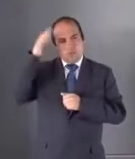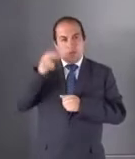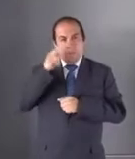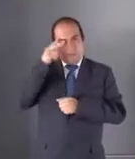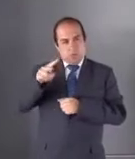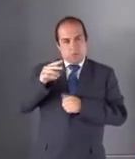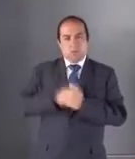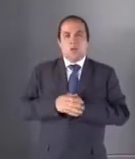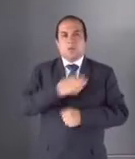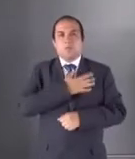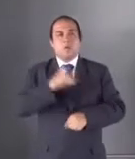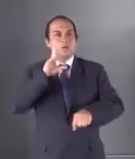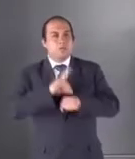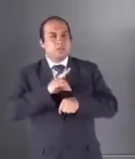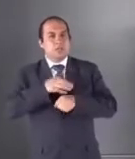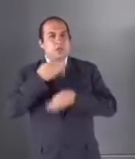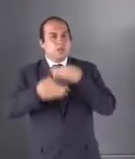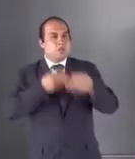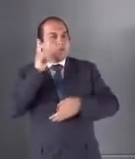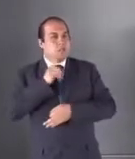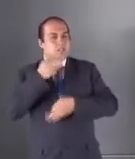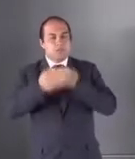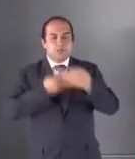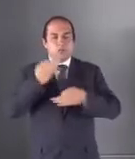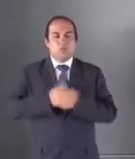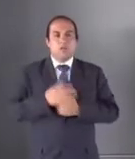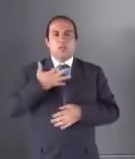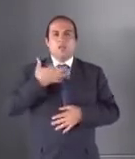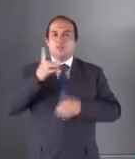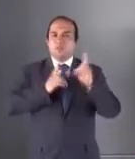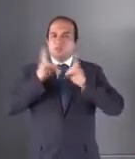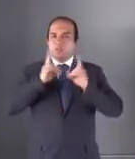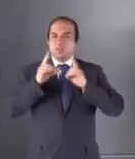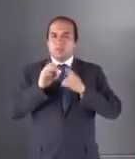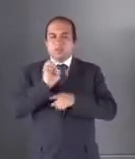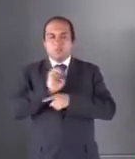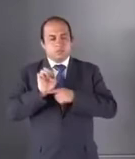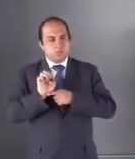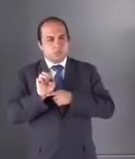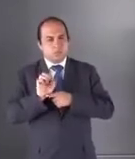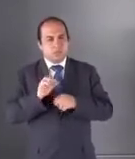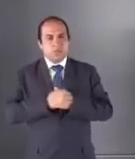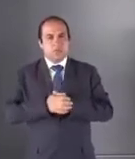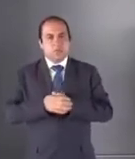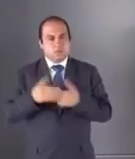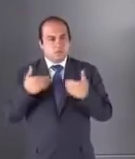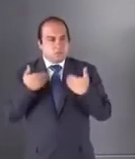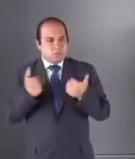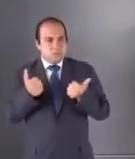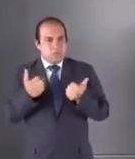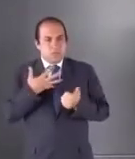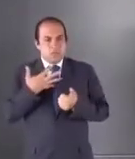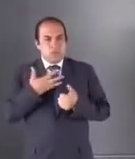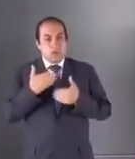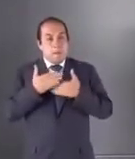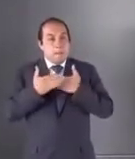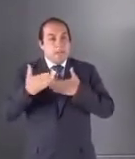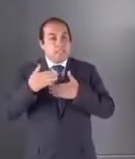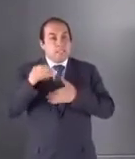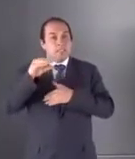Buenos días a todas y a todos. Me queda una duda. Entonces, entendí que lleva un avance